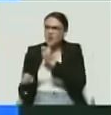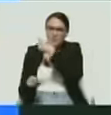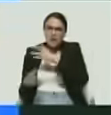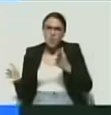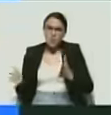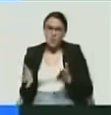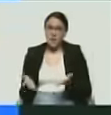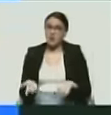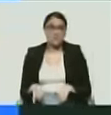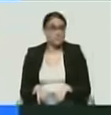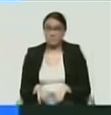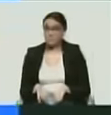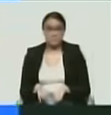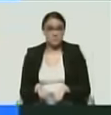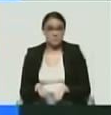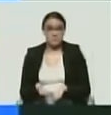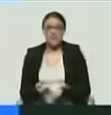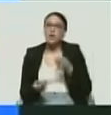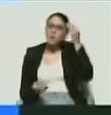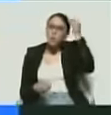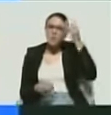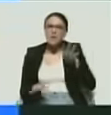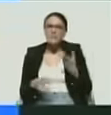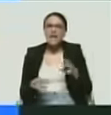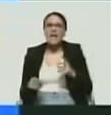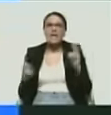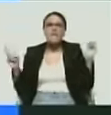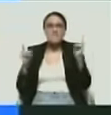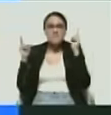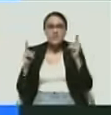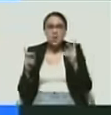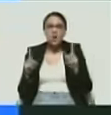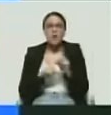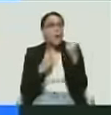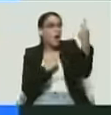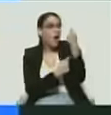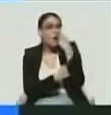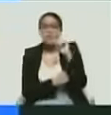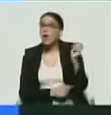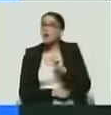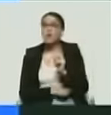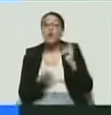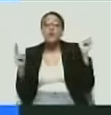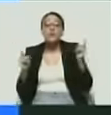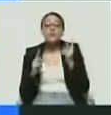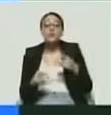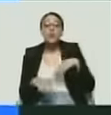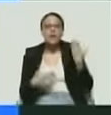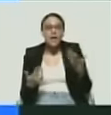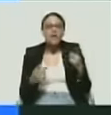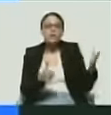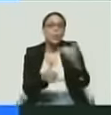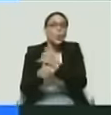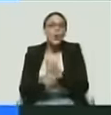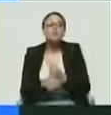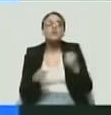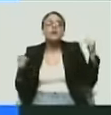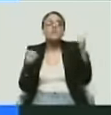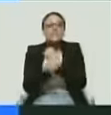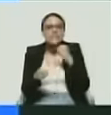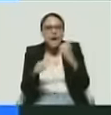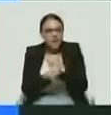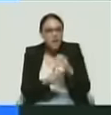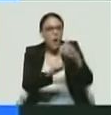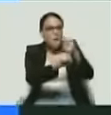como si es que las victorias se obligan. Las victorias son victorias cuando se ganan voto por voto. Señora Magaly Meda,